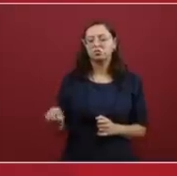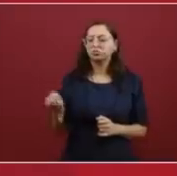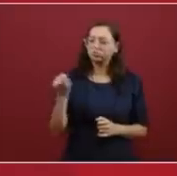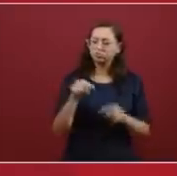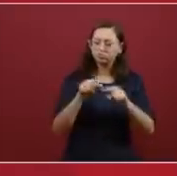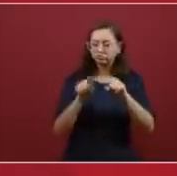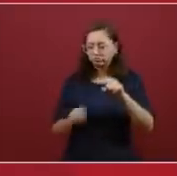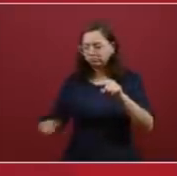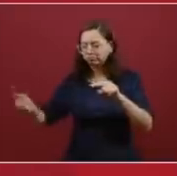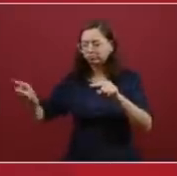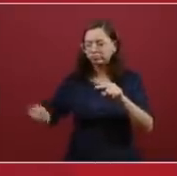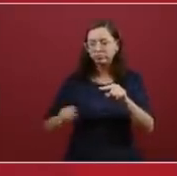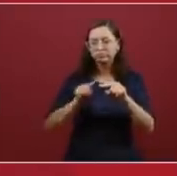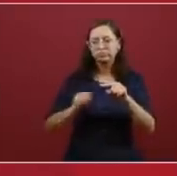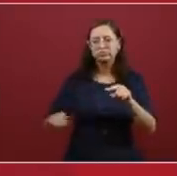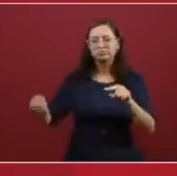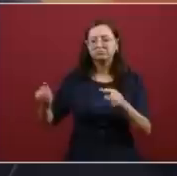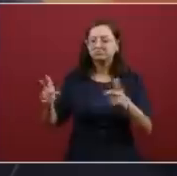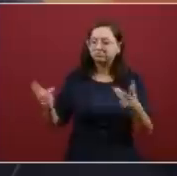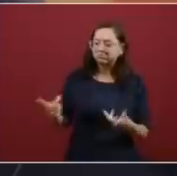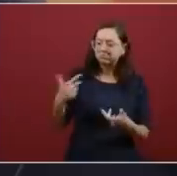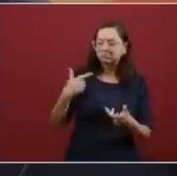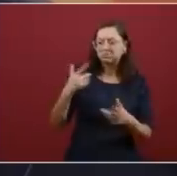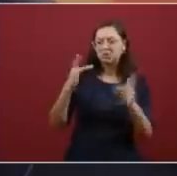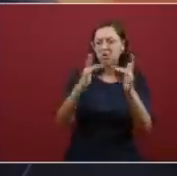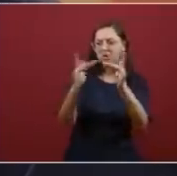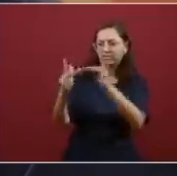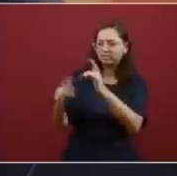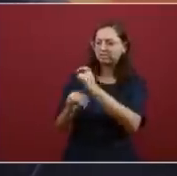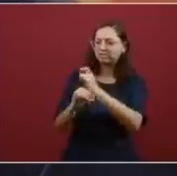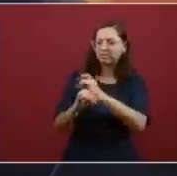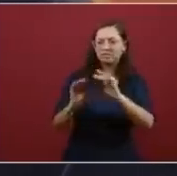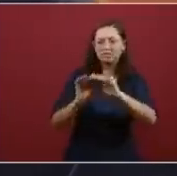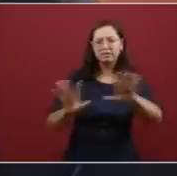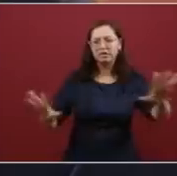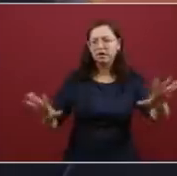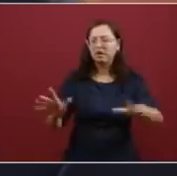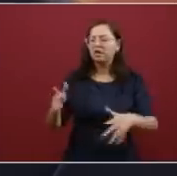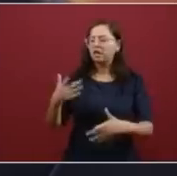donde hay una concesión, pero